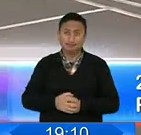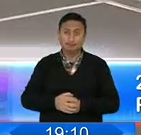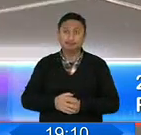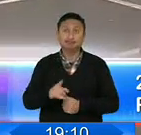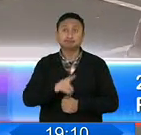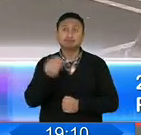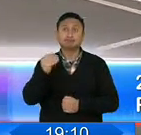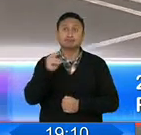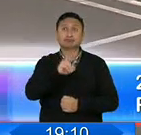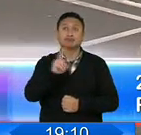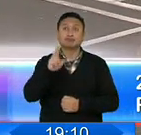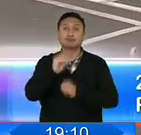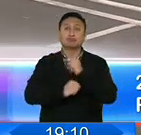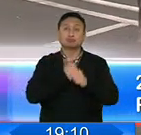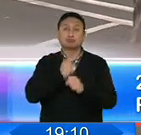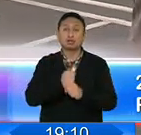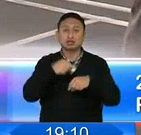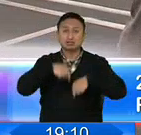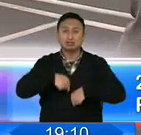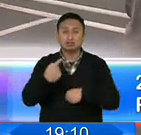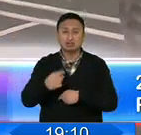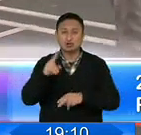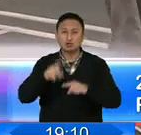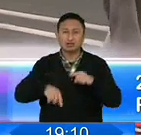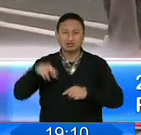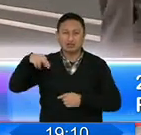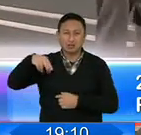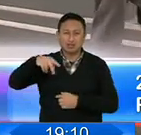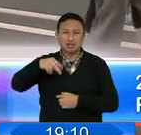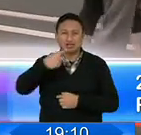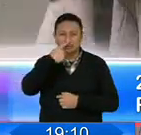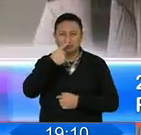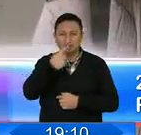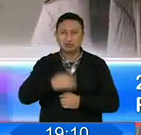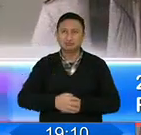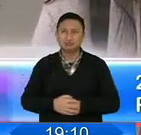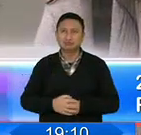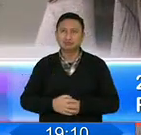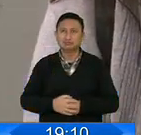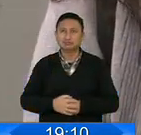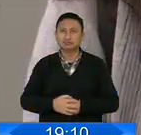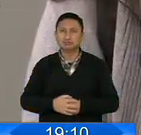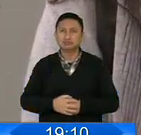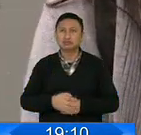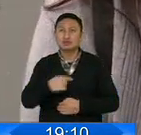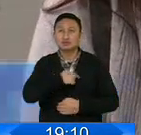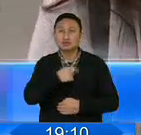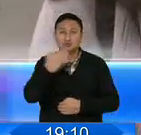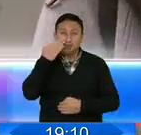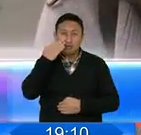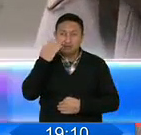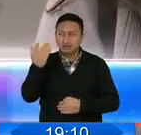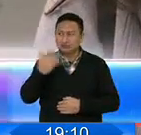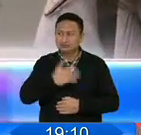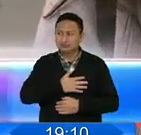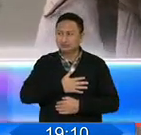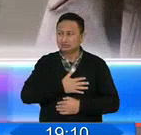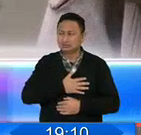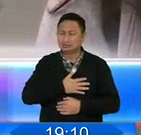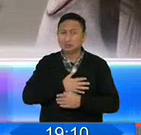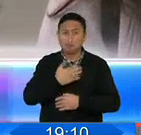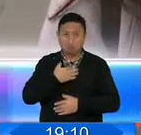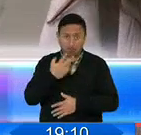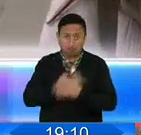de 22 años llegó con dificultad para caminar y respirar. Yo como mamá me siento mal porque es mi